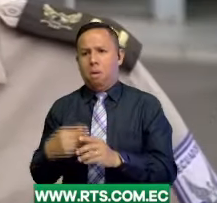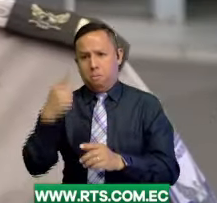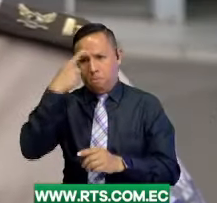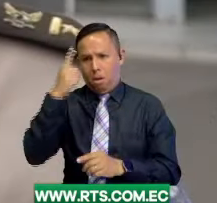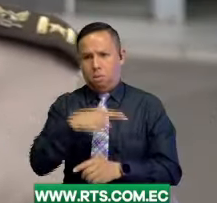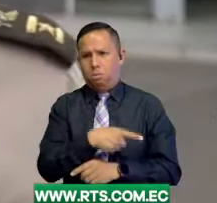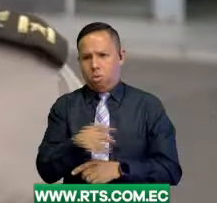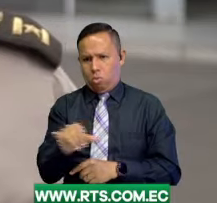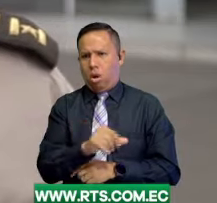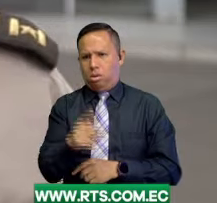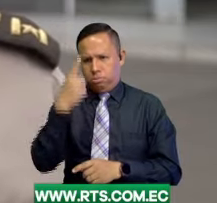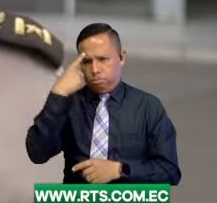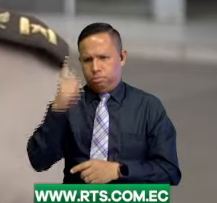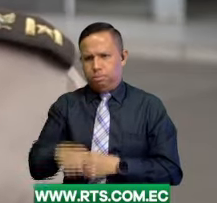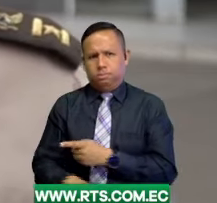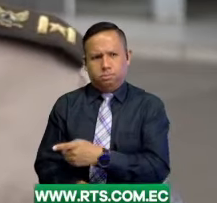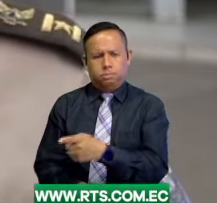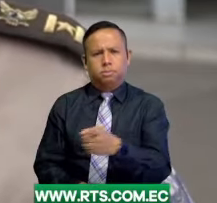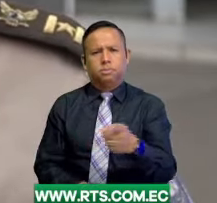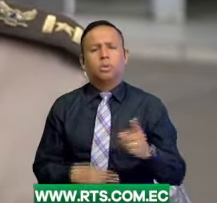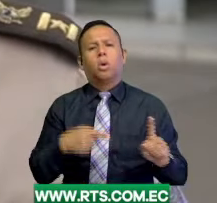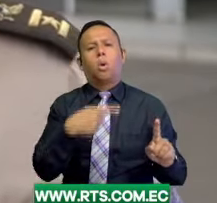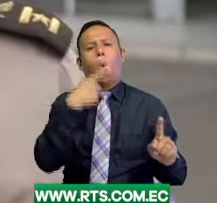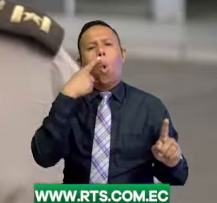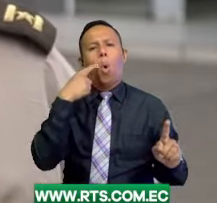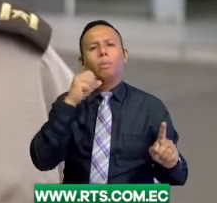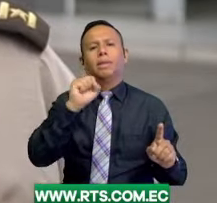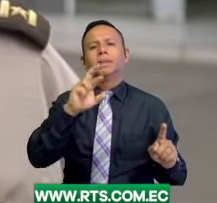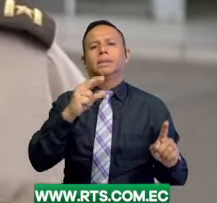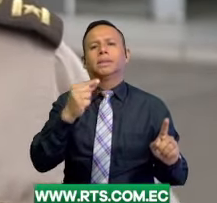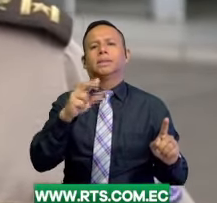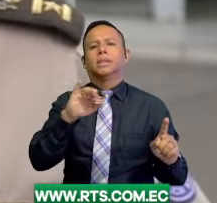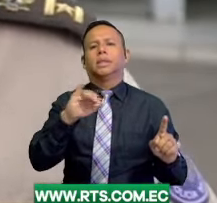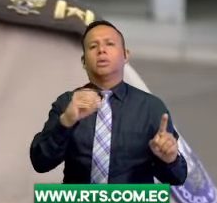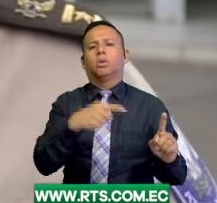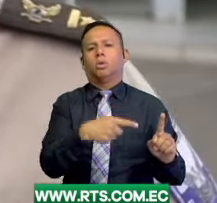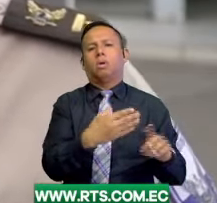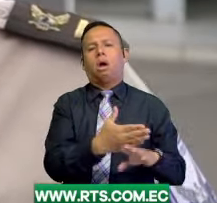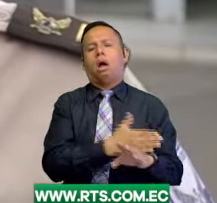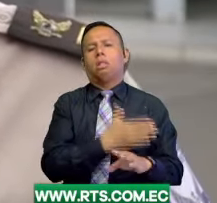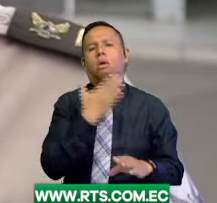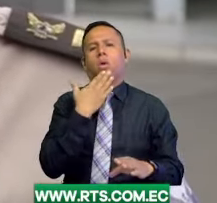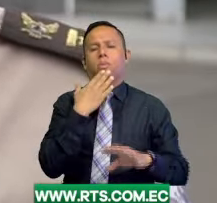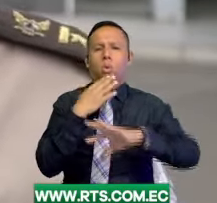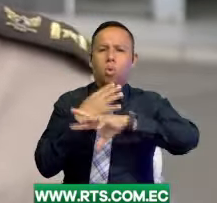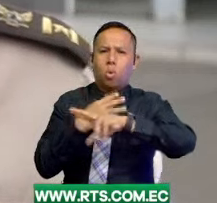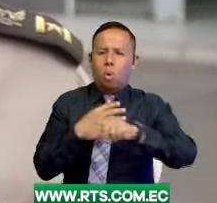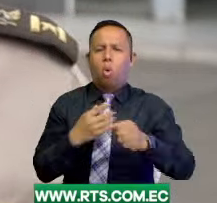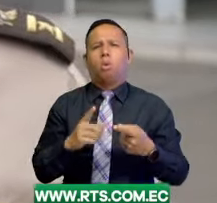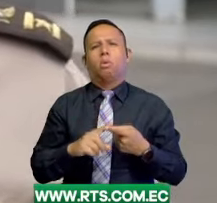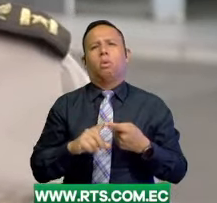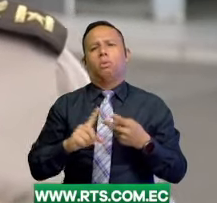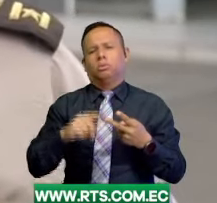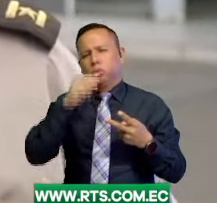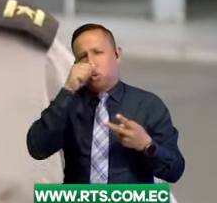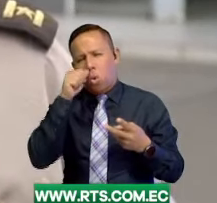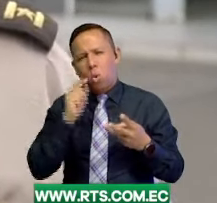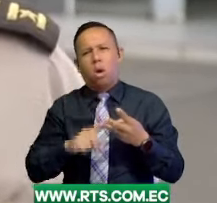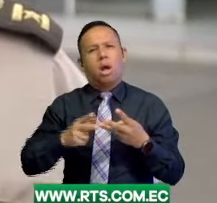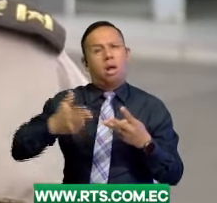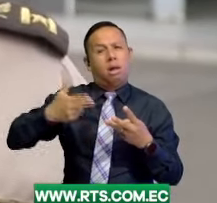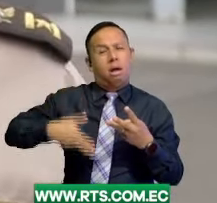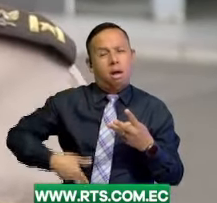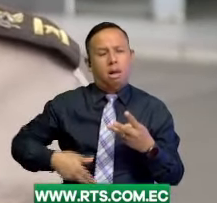logró identificar a esta persona, es alias Sergio. Él tiene algunas detenciones por robo, por el tema de drogas, el tema de